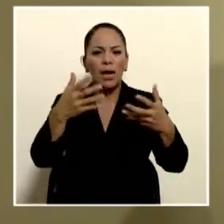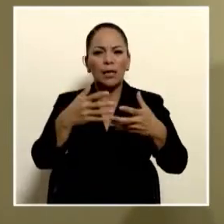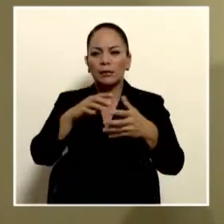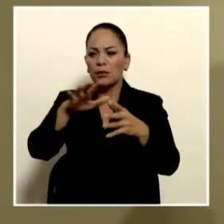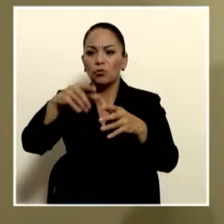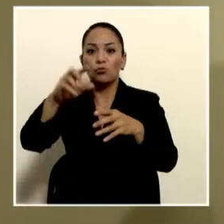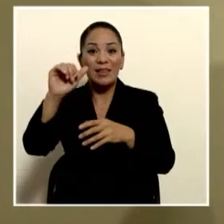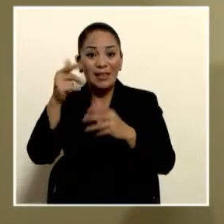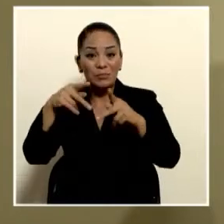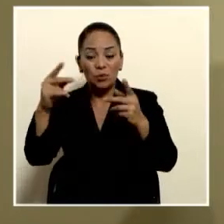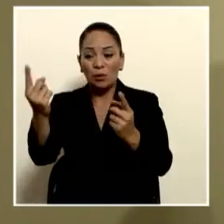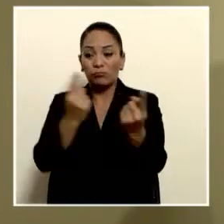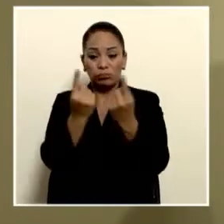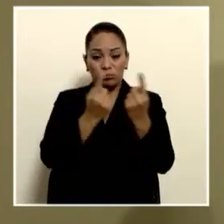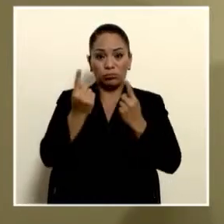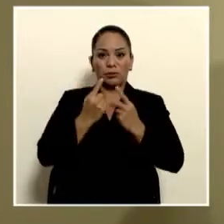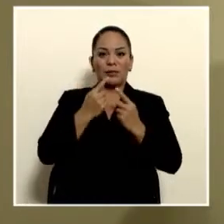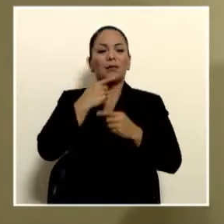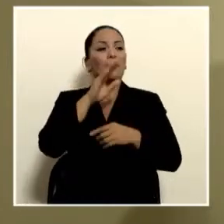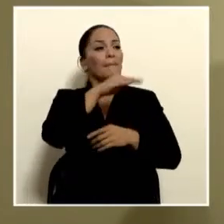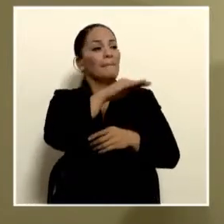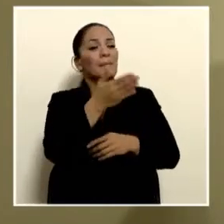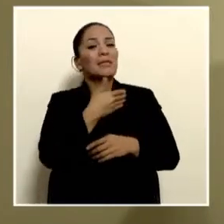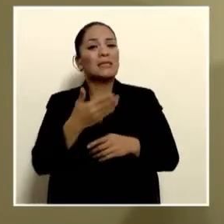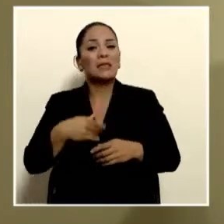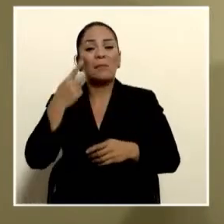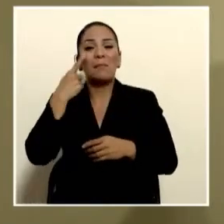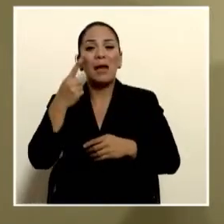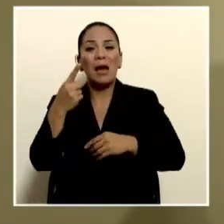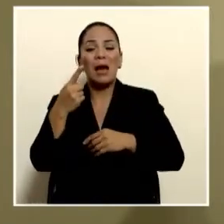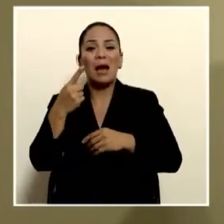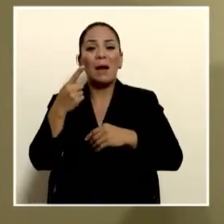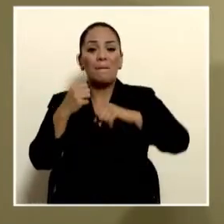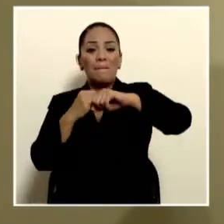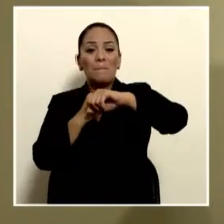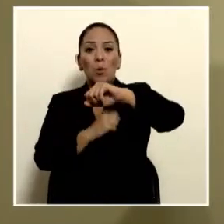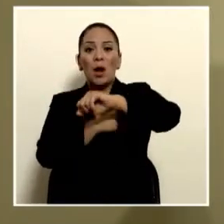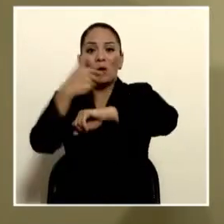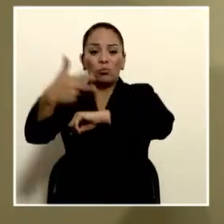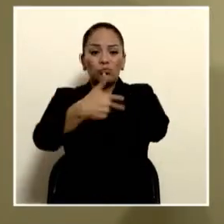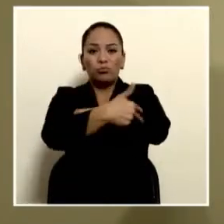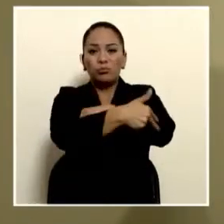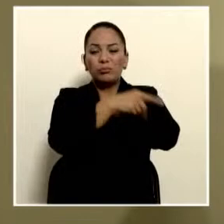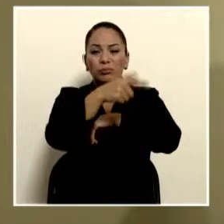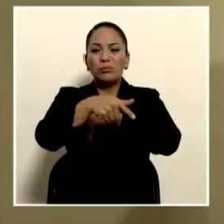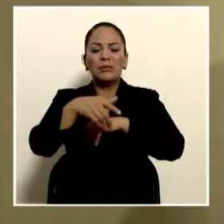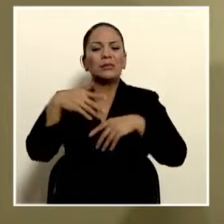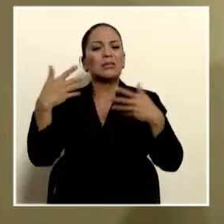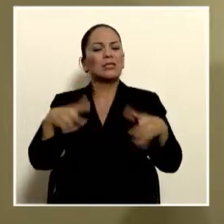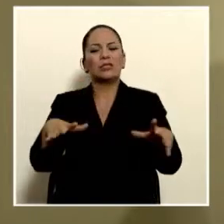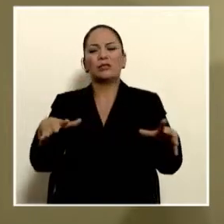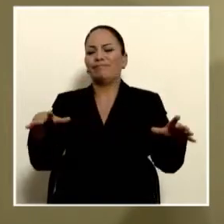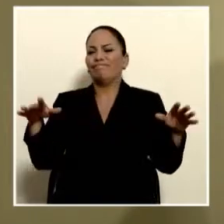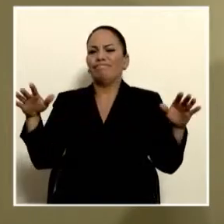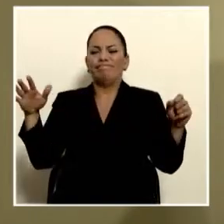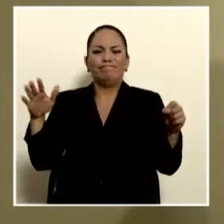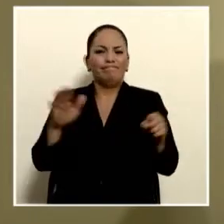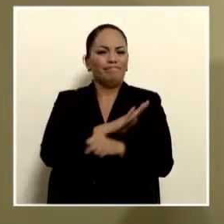diciendo, presidente, el puerto está colapsado.